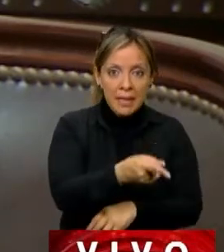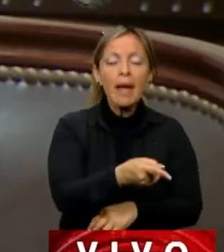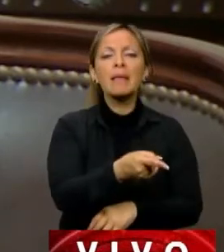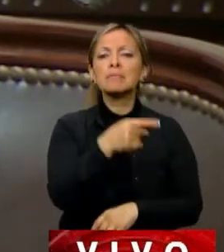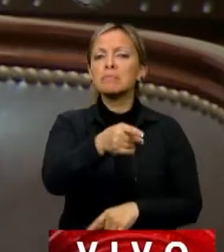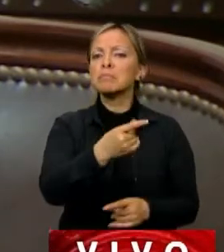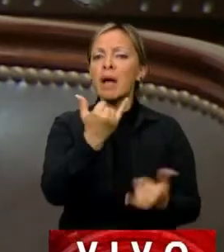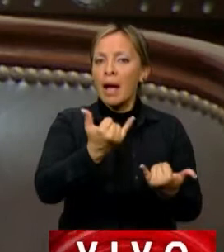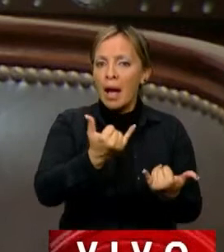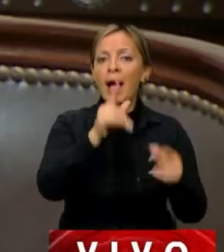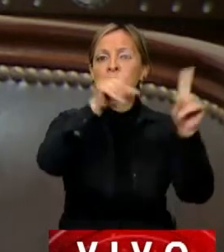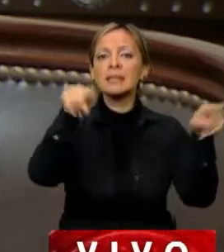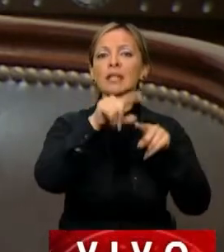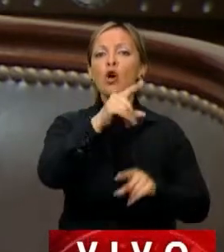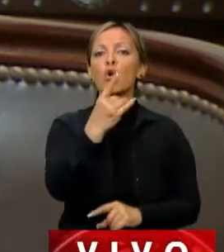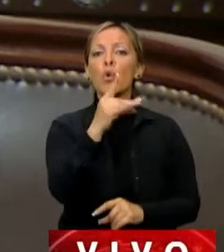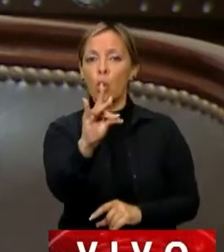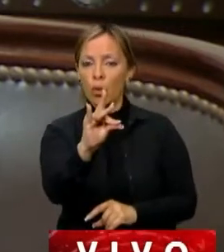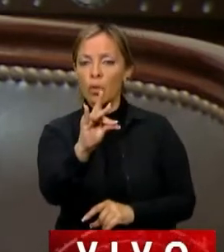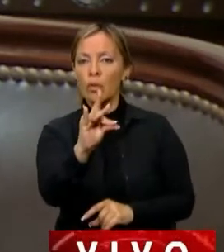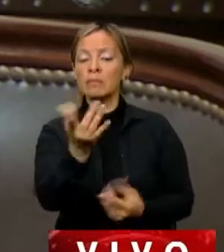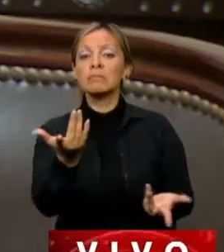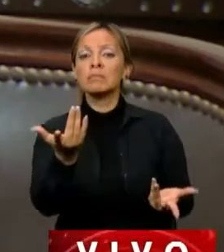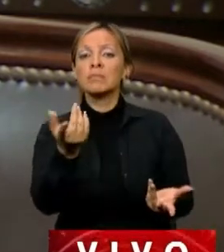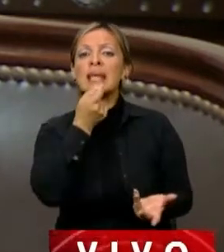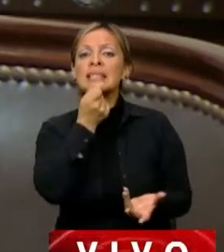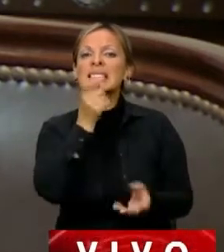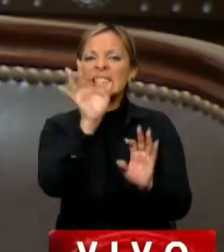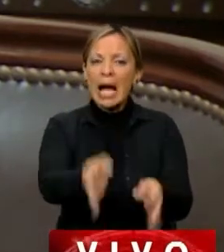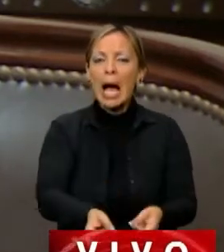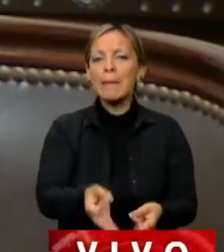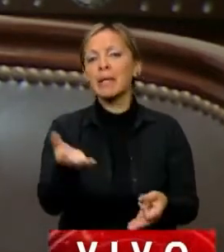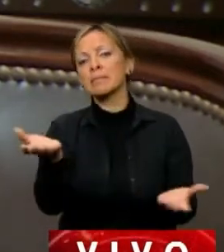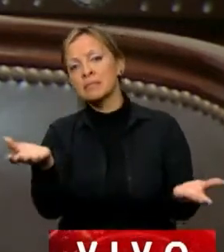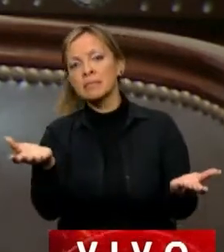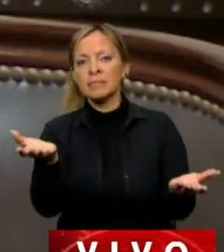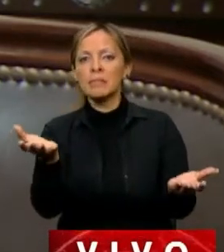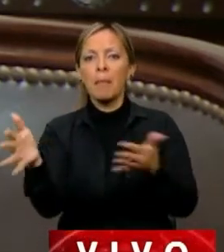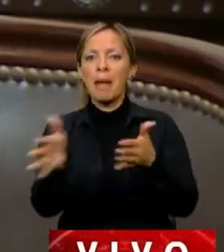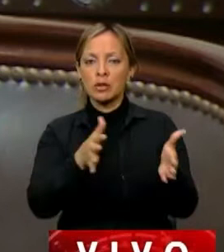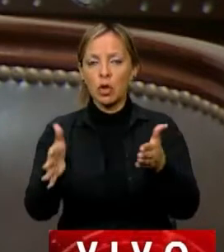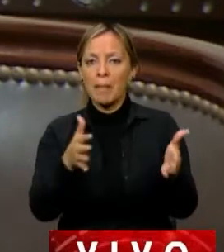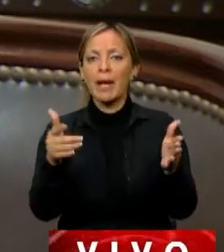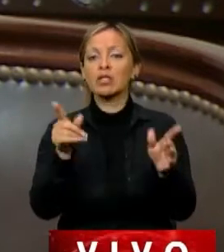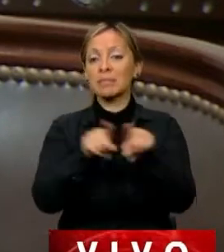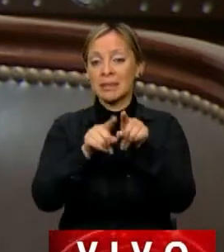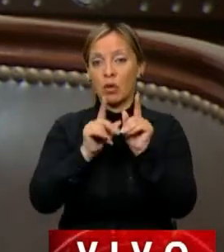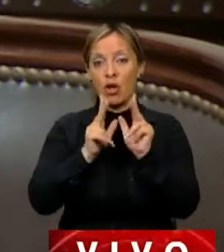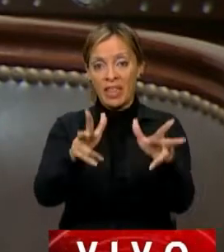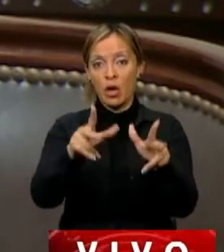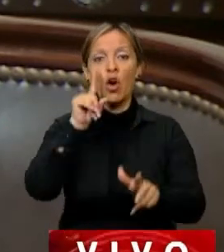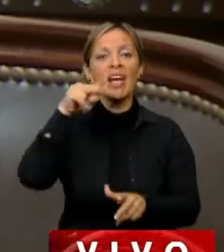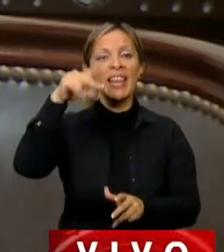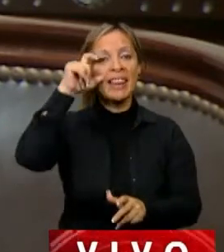que tienen el certificado único, cuando se presume, más o menos, de acuerdo al INDEC en el año